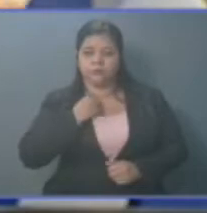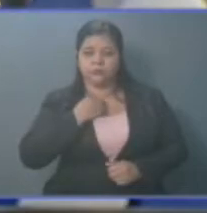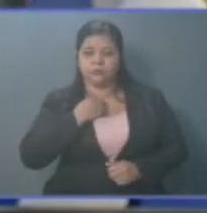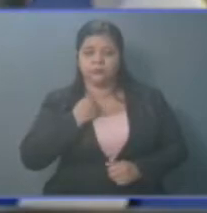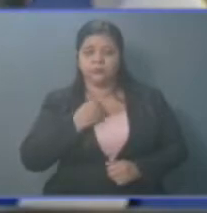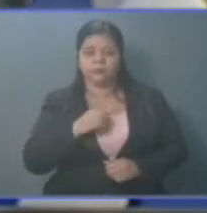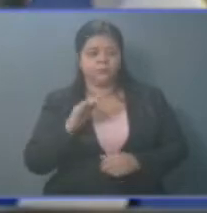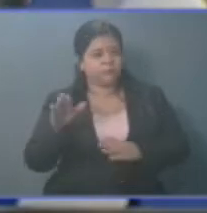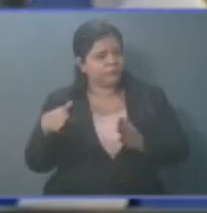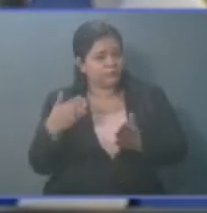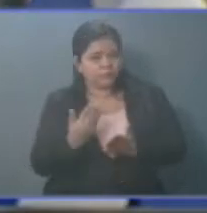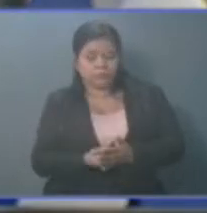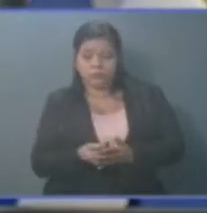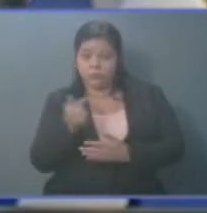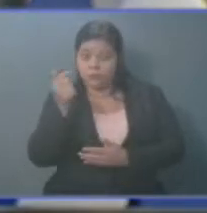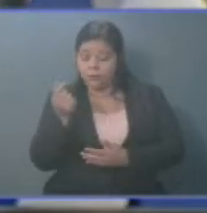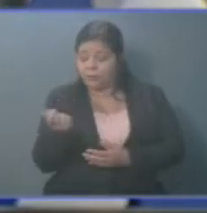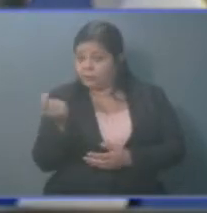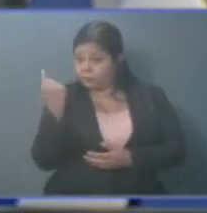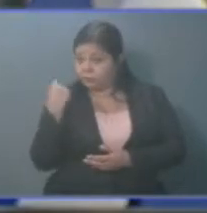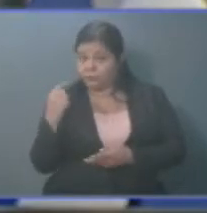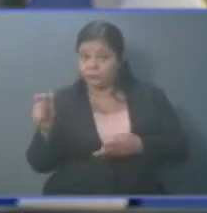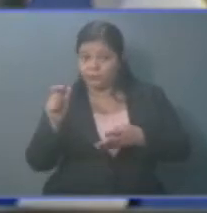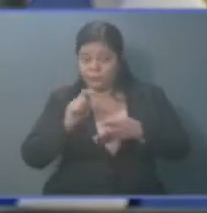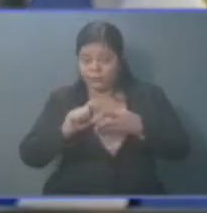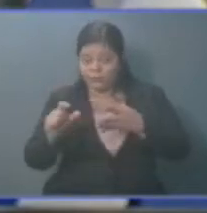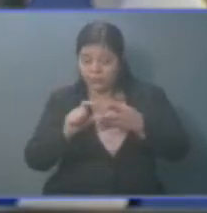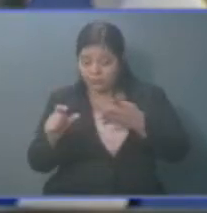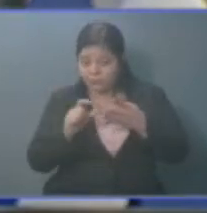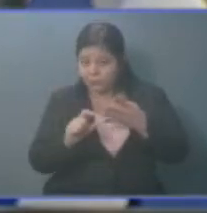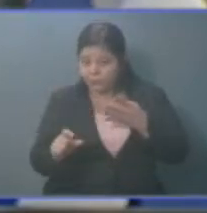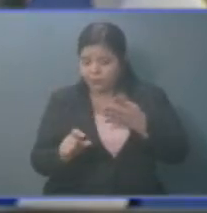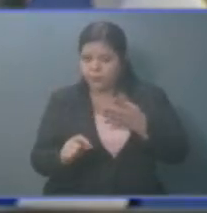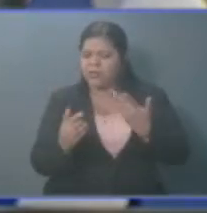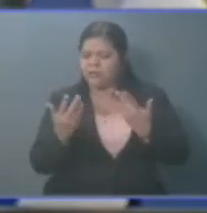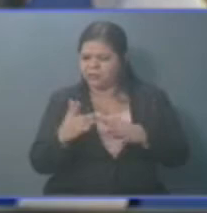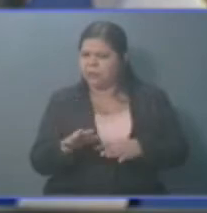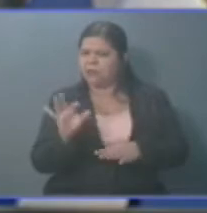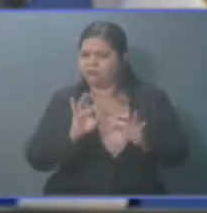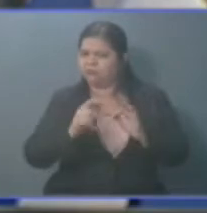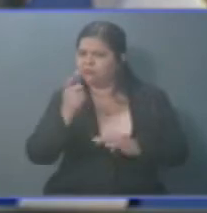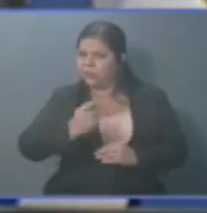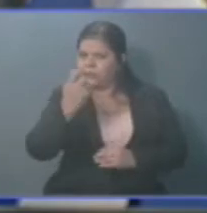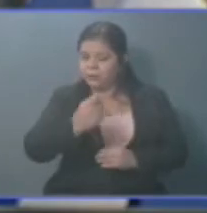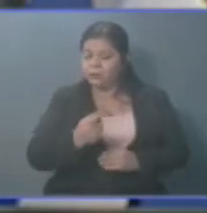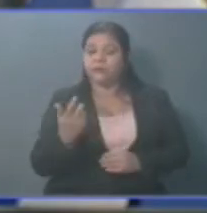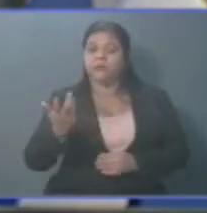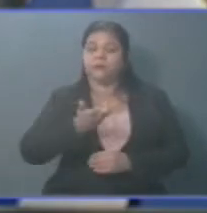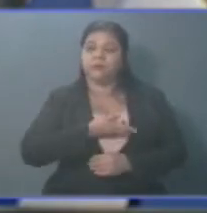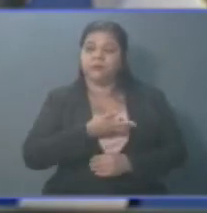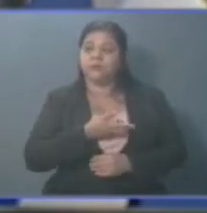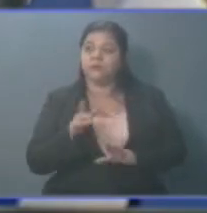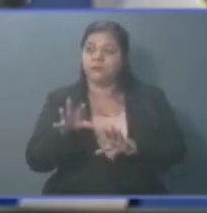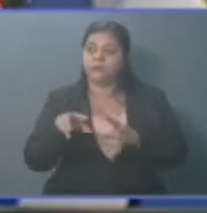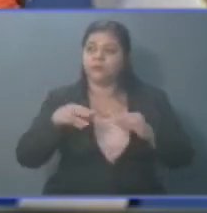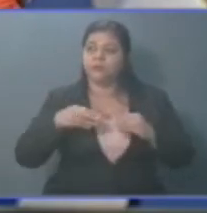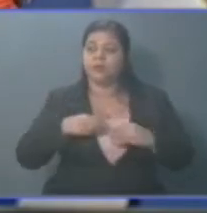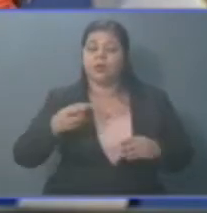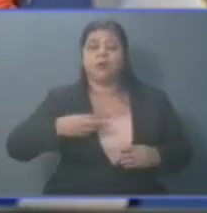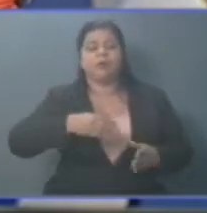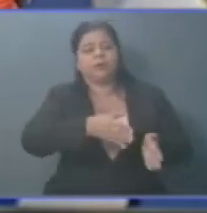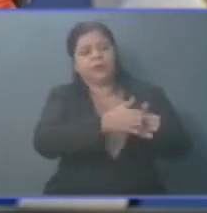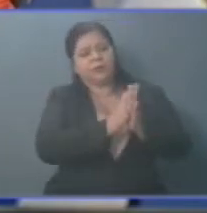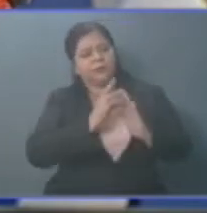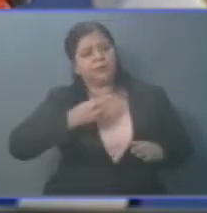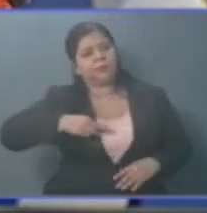A lo largo de estas semanas y meses ya, se le viene requiriendo al Ministerio de